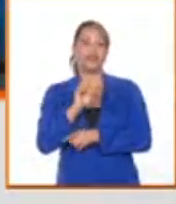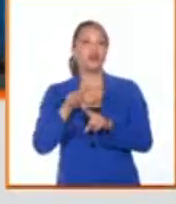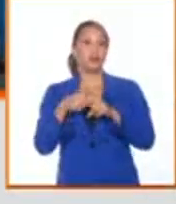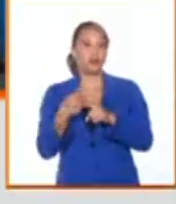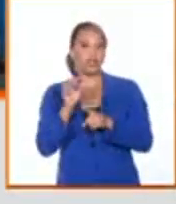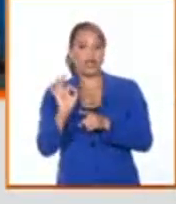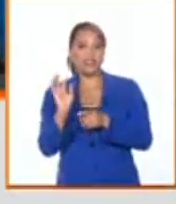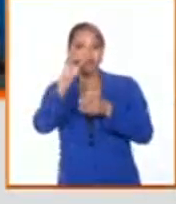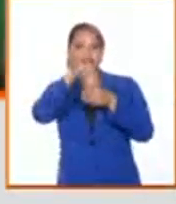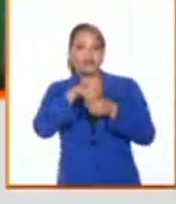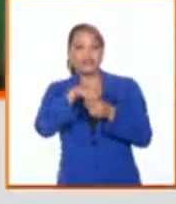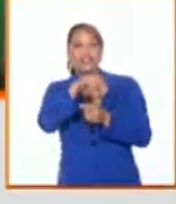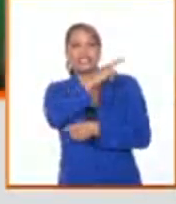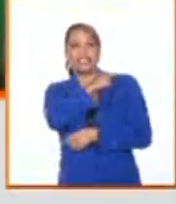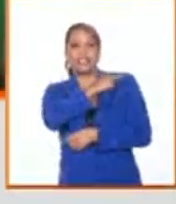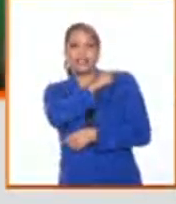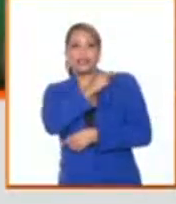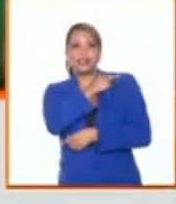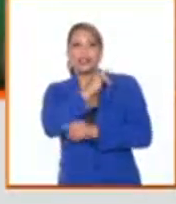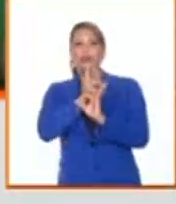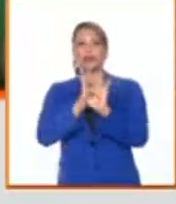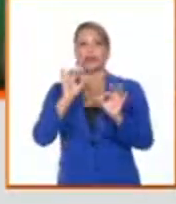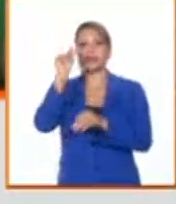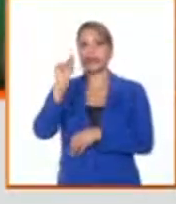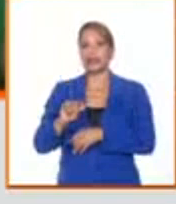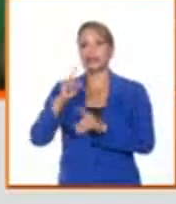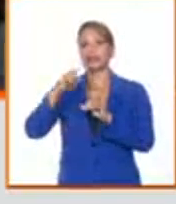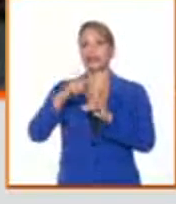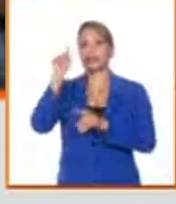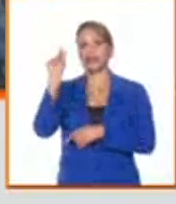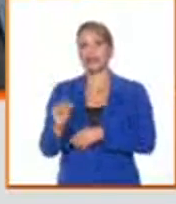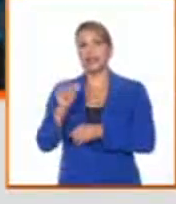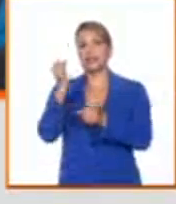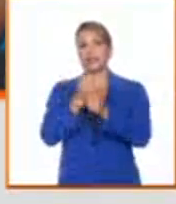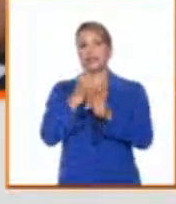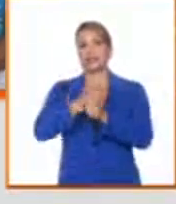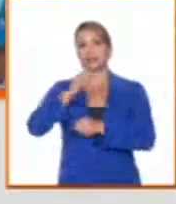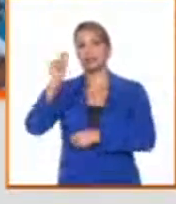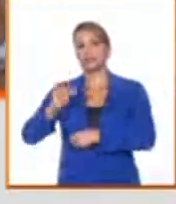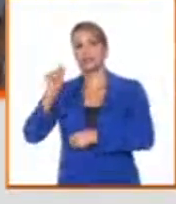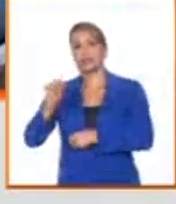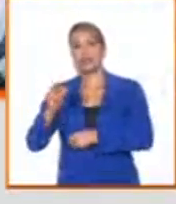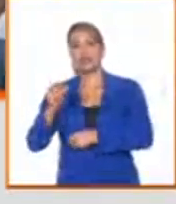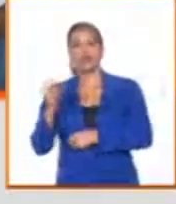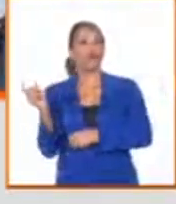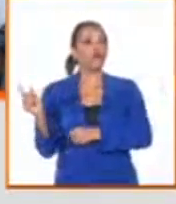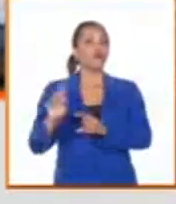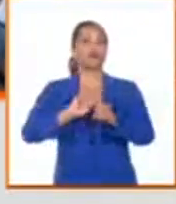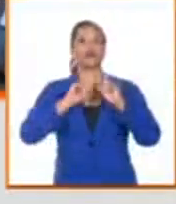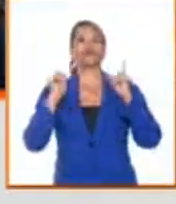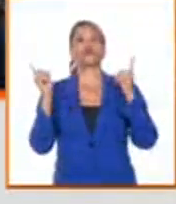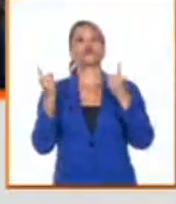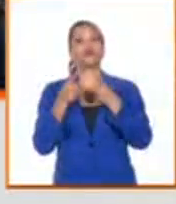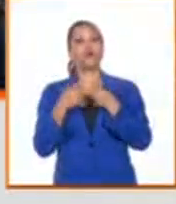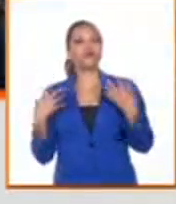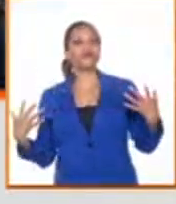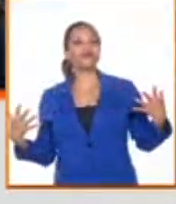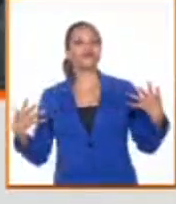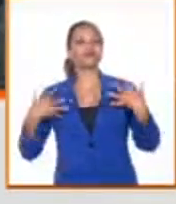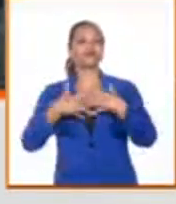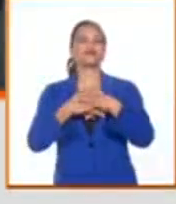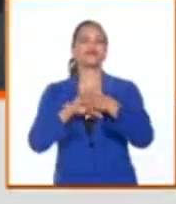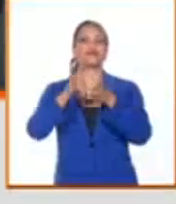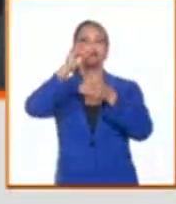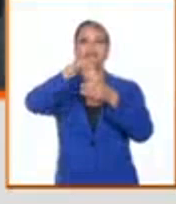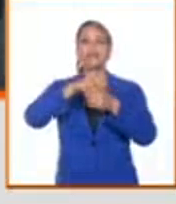directivos, especialistas, técnicos, trabajadores, todos de una manera u otra. Vivimos en una organización